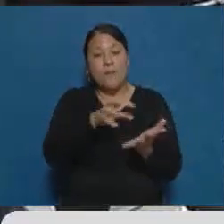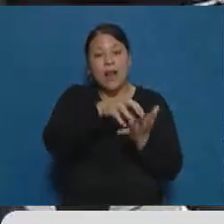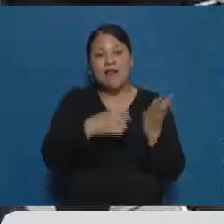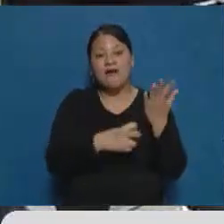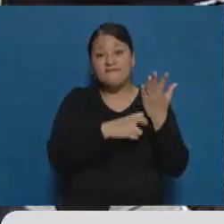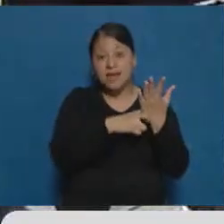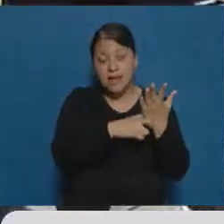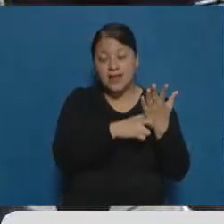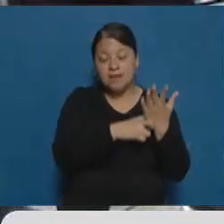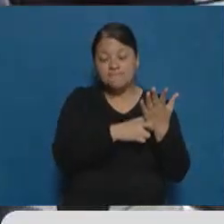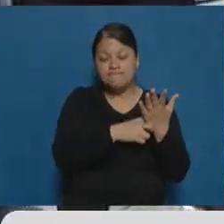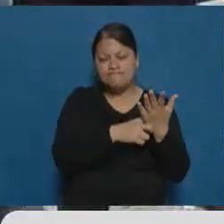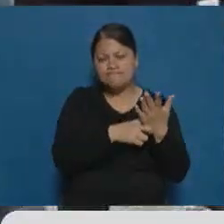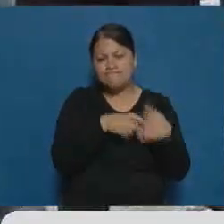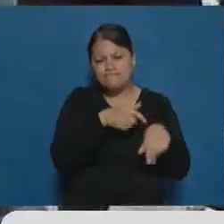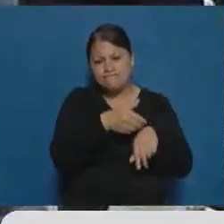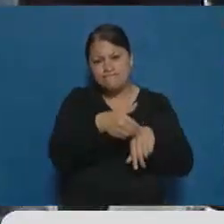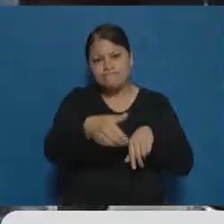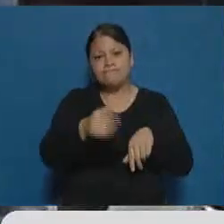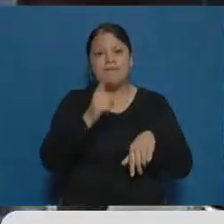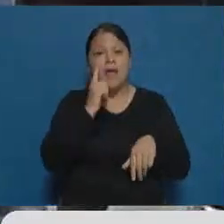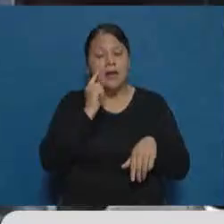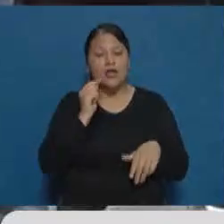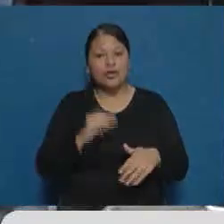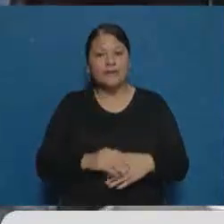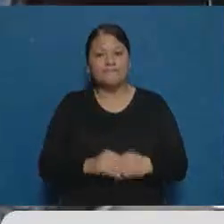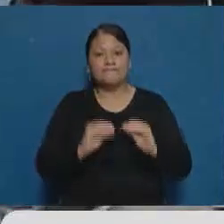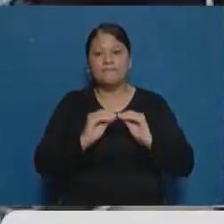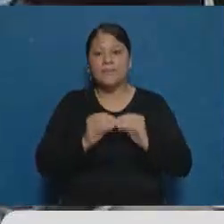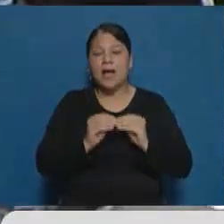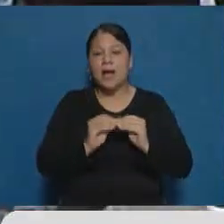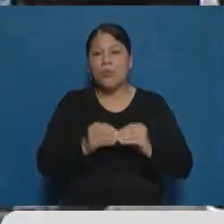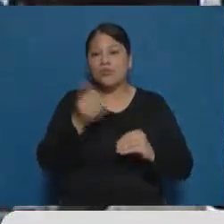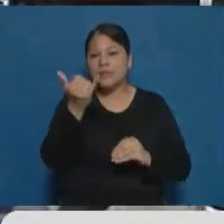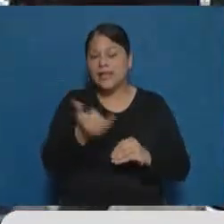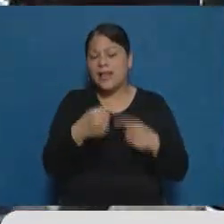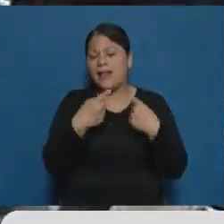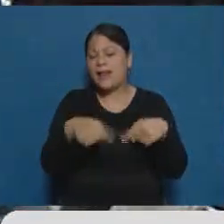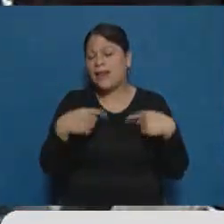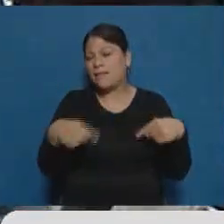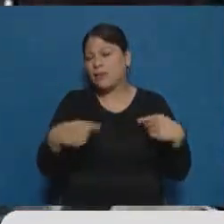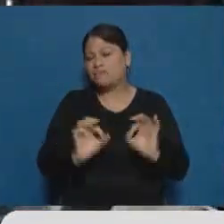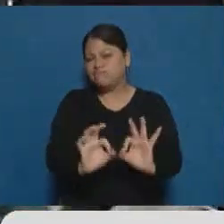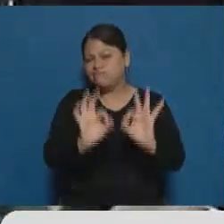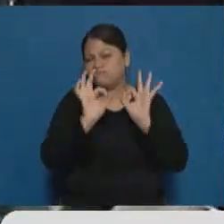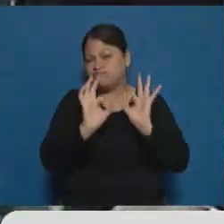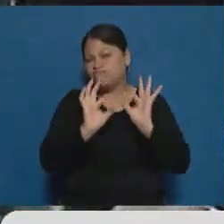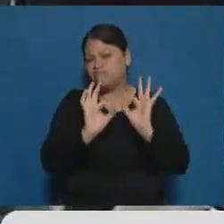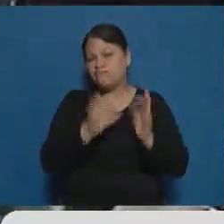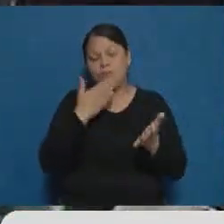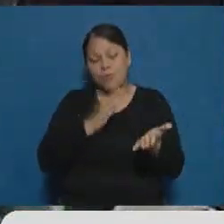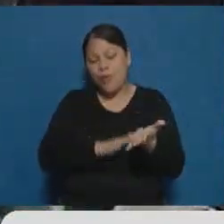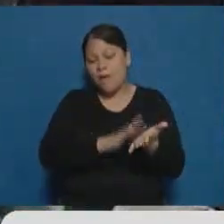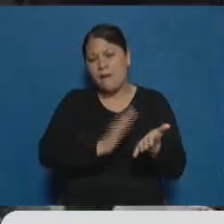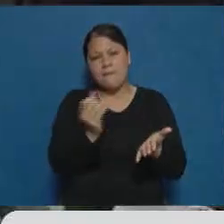ya desde hace varios días se entiende que esta causa tiene elementos que pesan